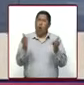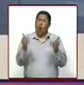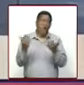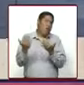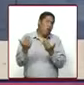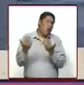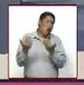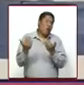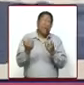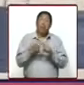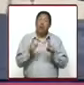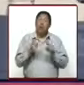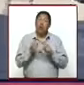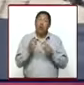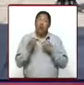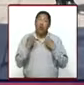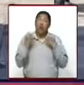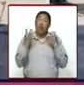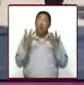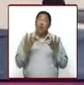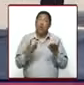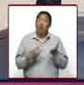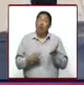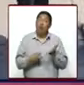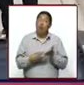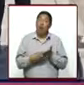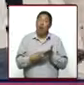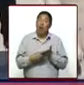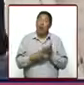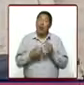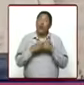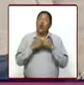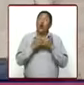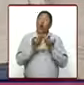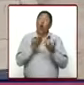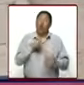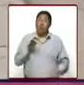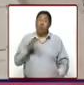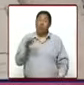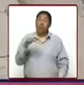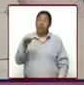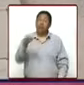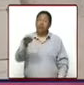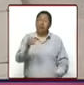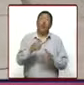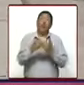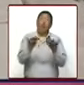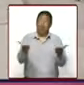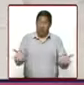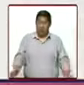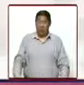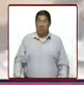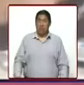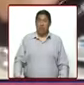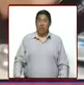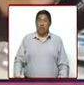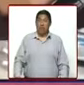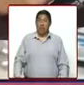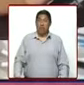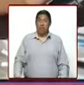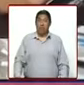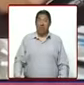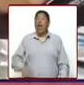este trayecto, pero escuche cómo están haciendo ellos para poder llegar hasta esa ciudad. Tienen